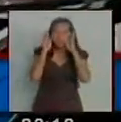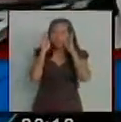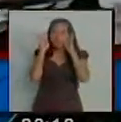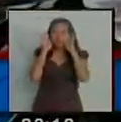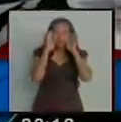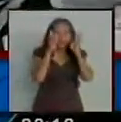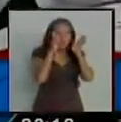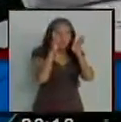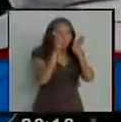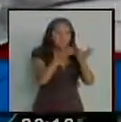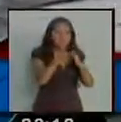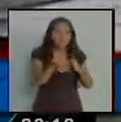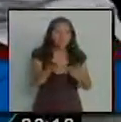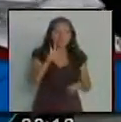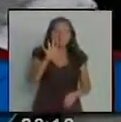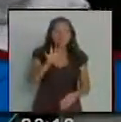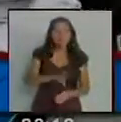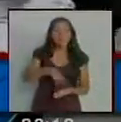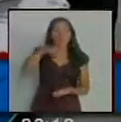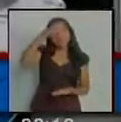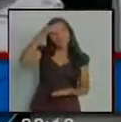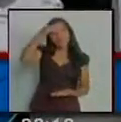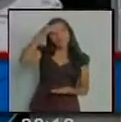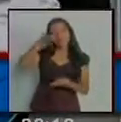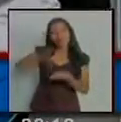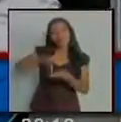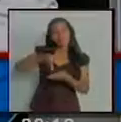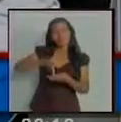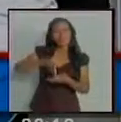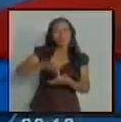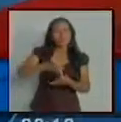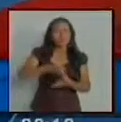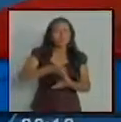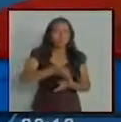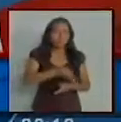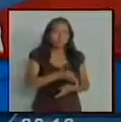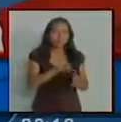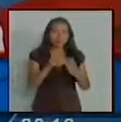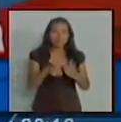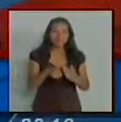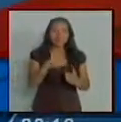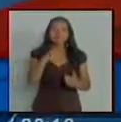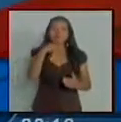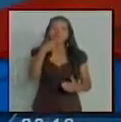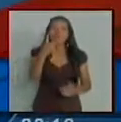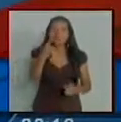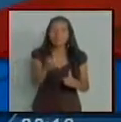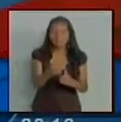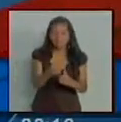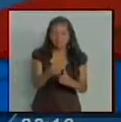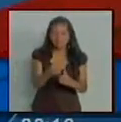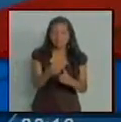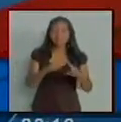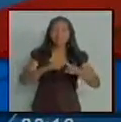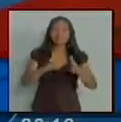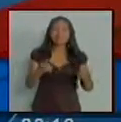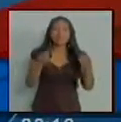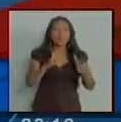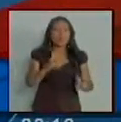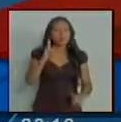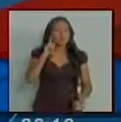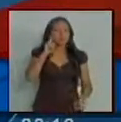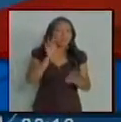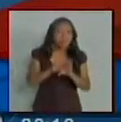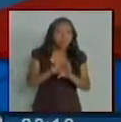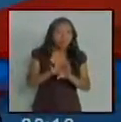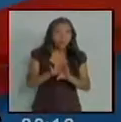atención a esos sonidos y esos sonidos se van incrementando y van a dar lugar a lo que es la palabra, ¿no? Pero de pronto, si hay una pérdida